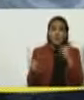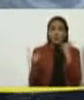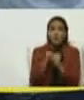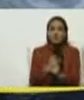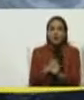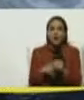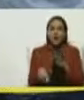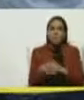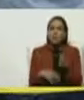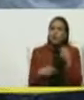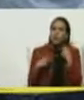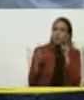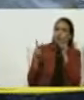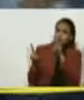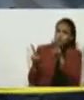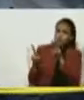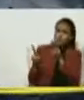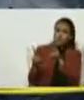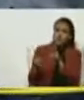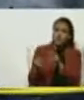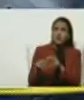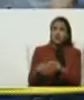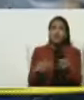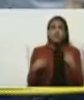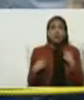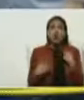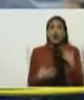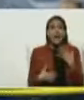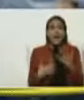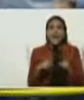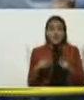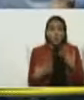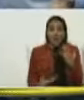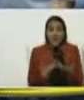Porque como yo digo ahí, a mí la emoción todavía no se me pasa.